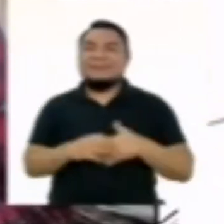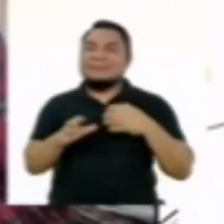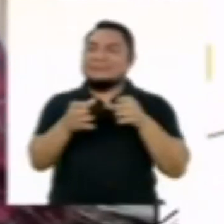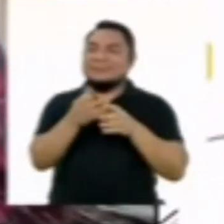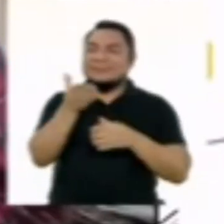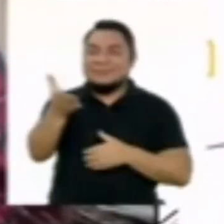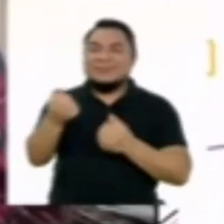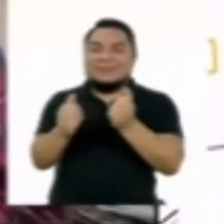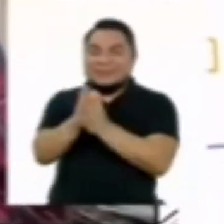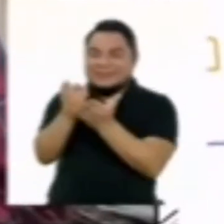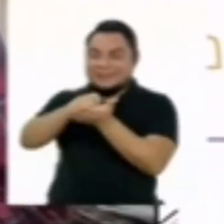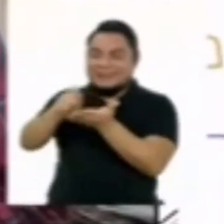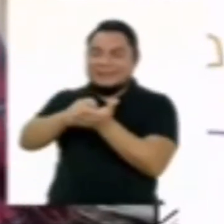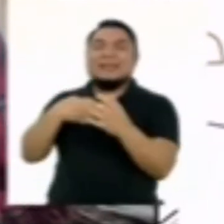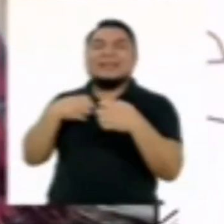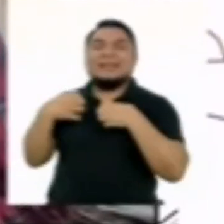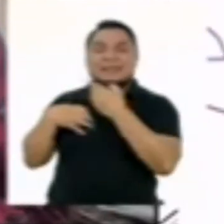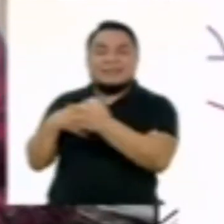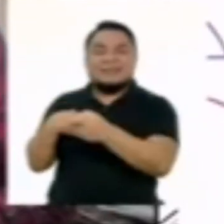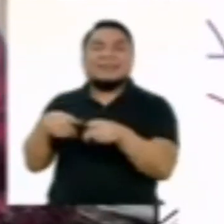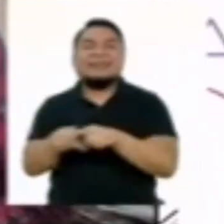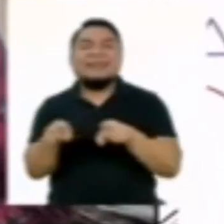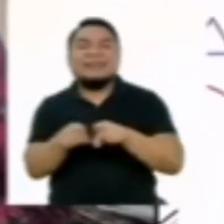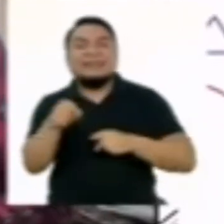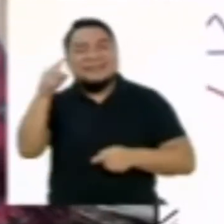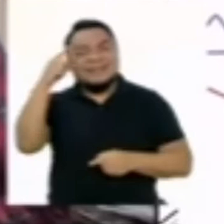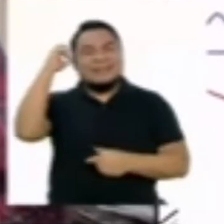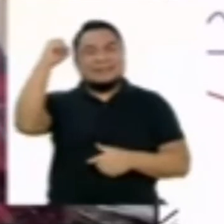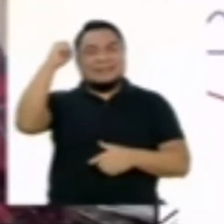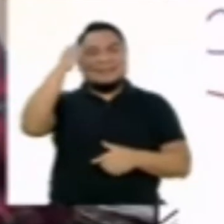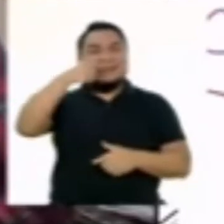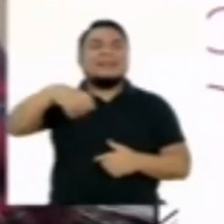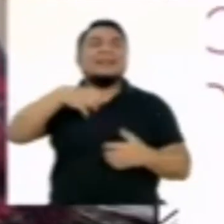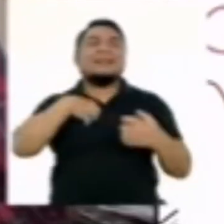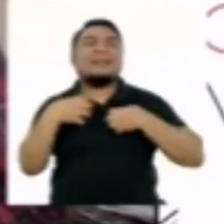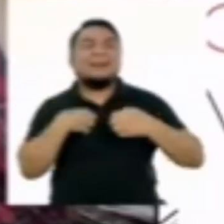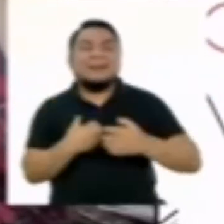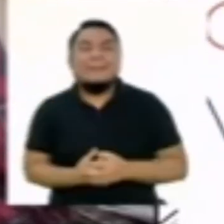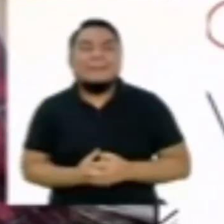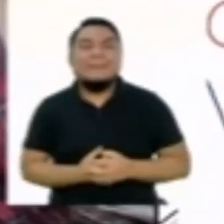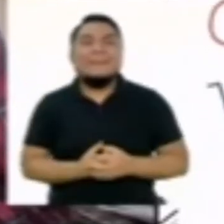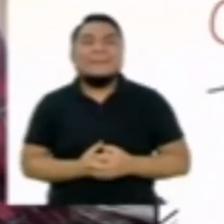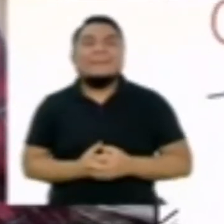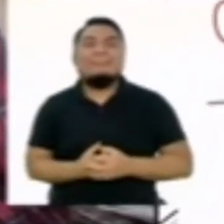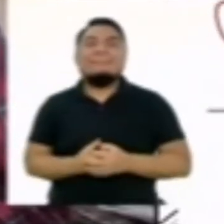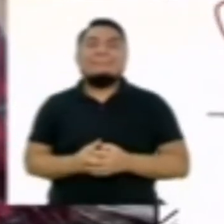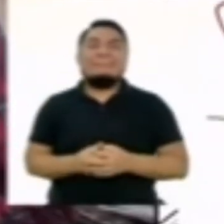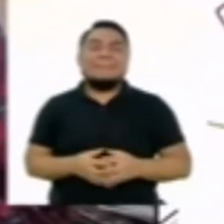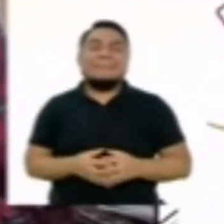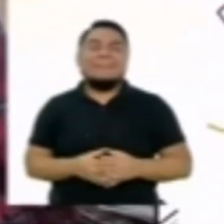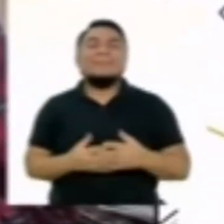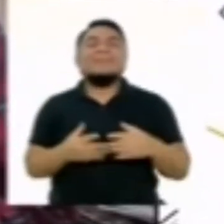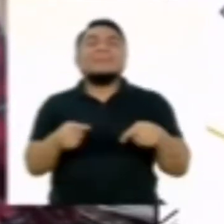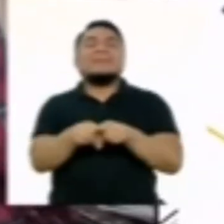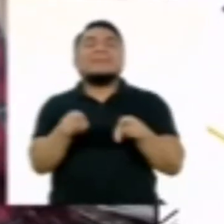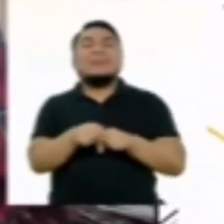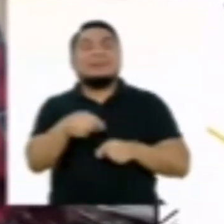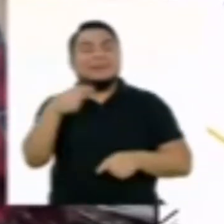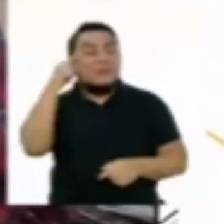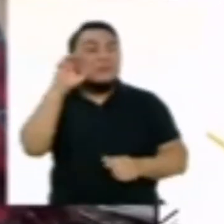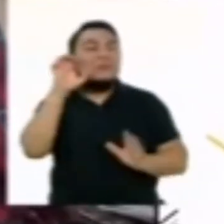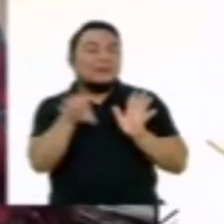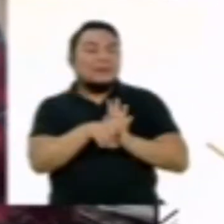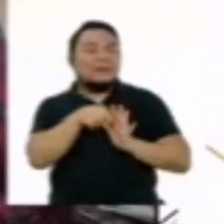podemos llenar un cuaderno de reclamaciones y ejercer nuestro derecho a un reclamo, a una queja. También, por